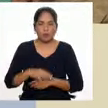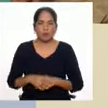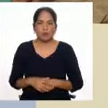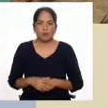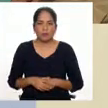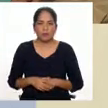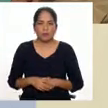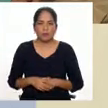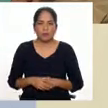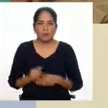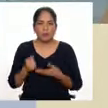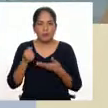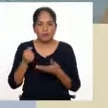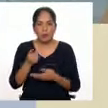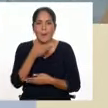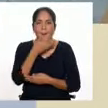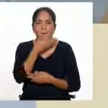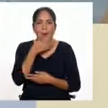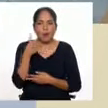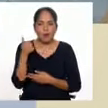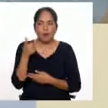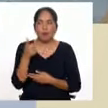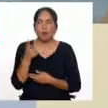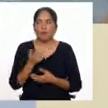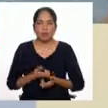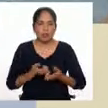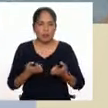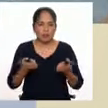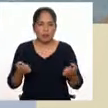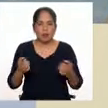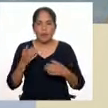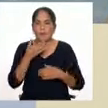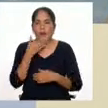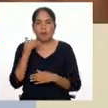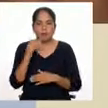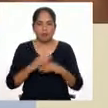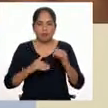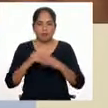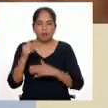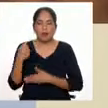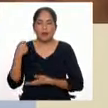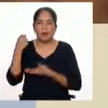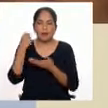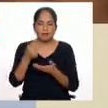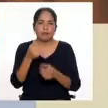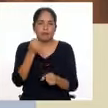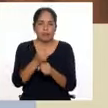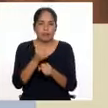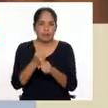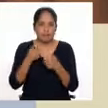en darles mejor infraestructura, mejor equipamiento y presupuesto para que funcionen